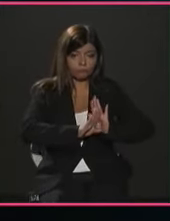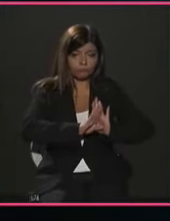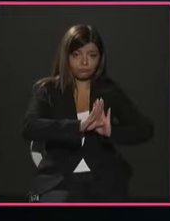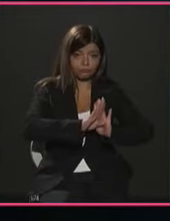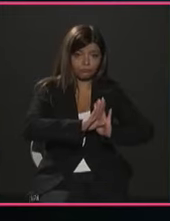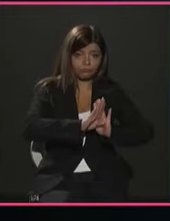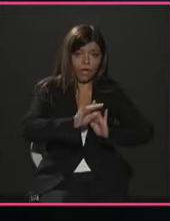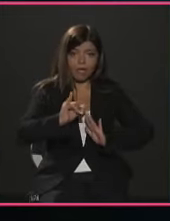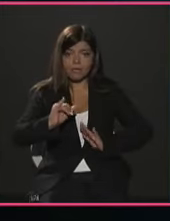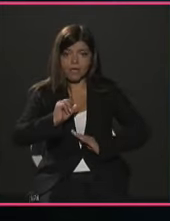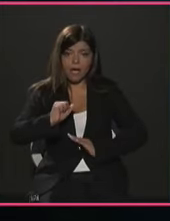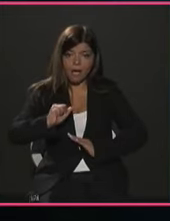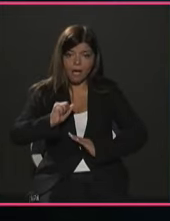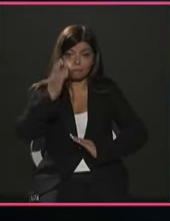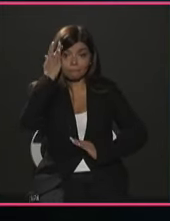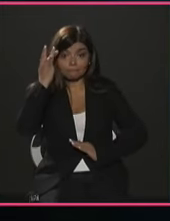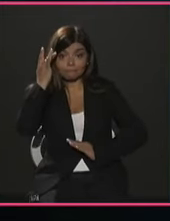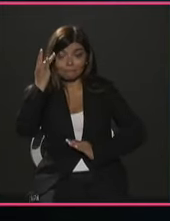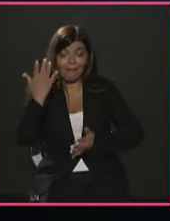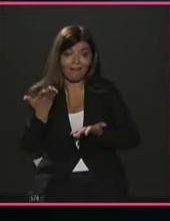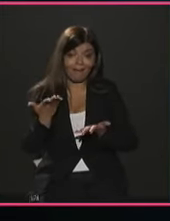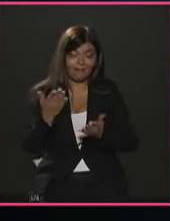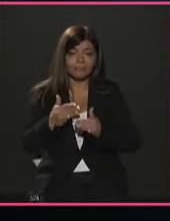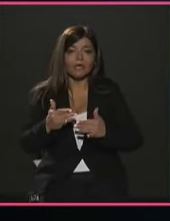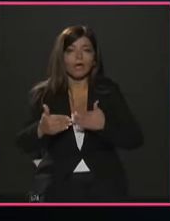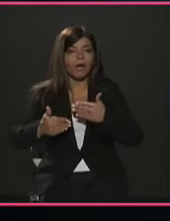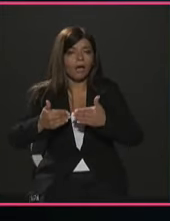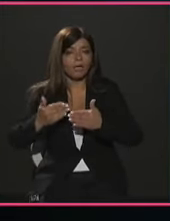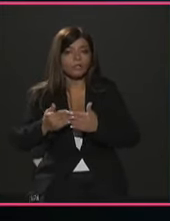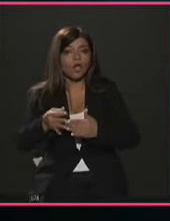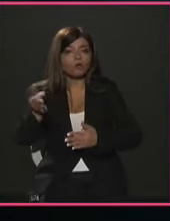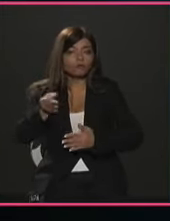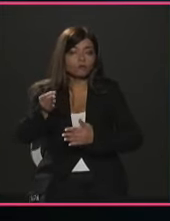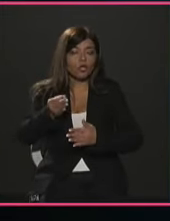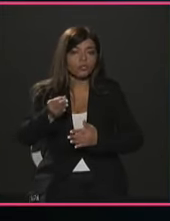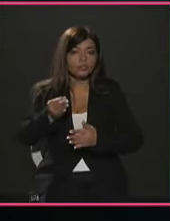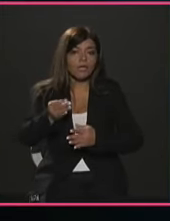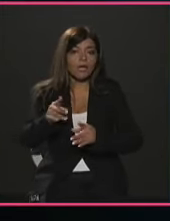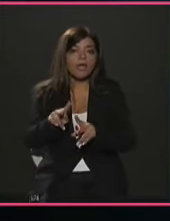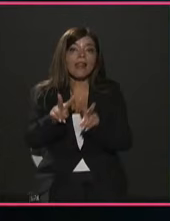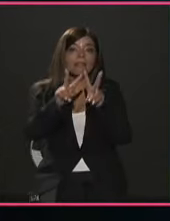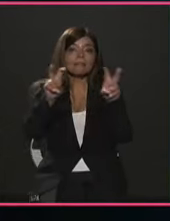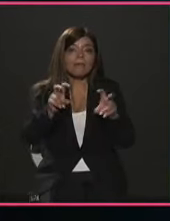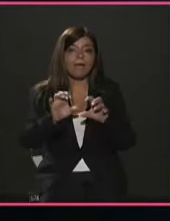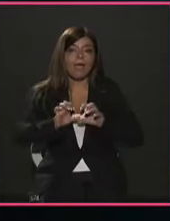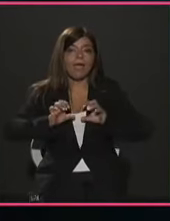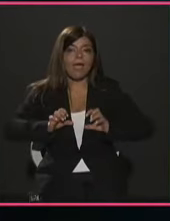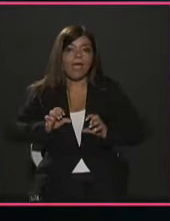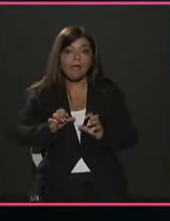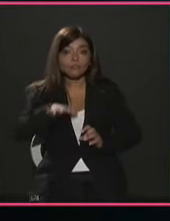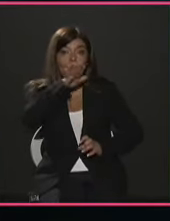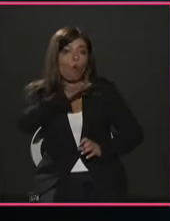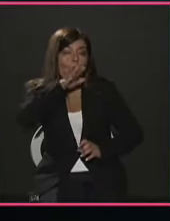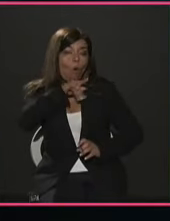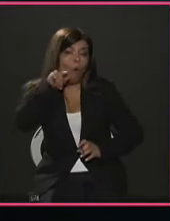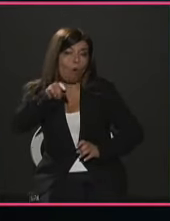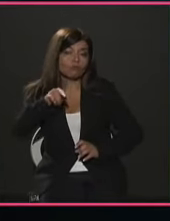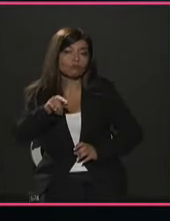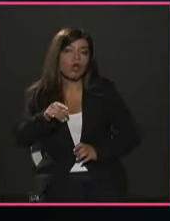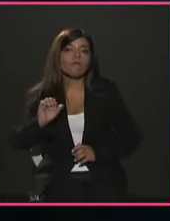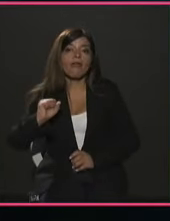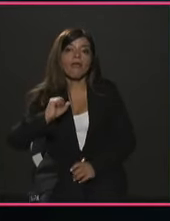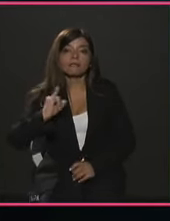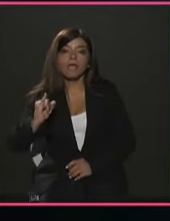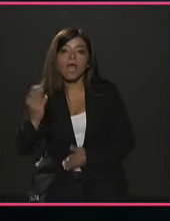Inteligencia artificial creo importante consignar la circular sobre un uso ético de Inteligencia artificial que ha sido dirigida a los